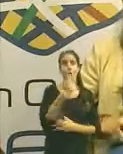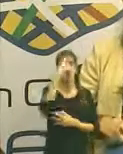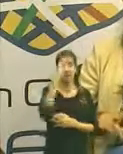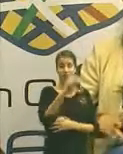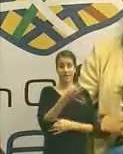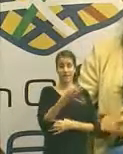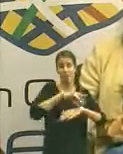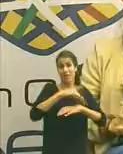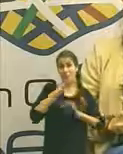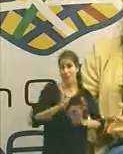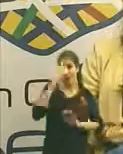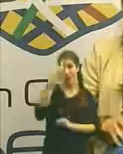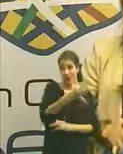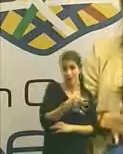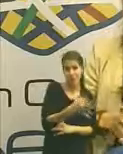Este niño